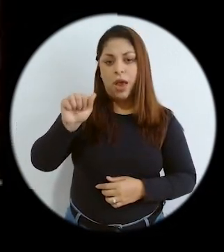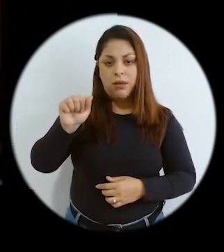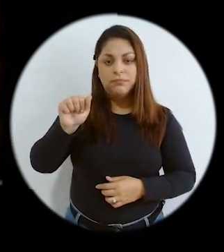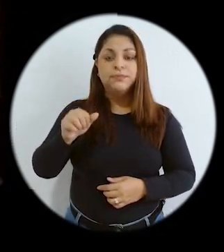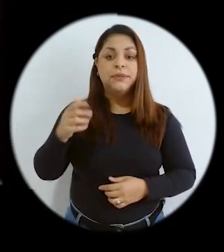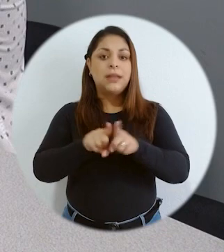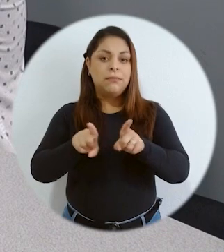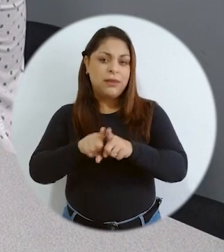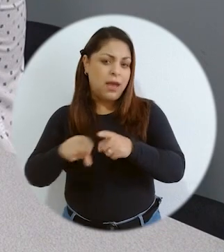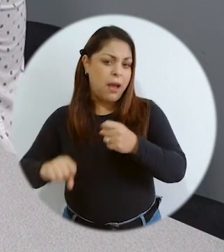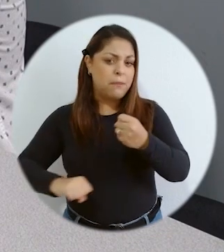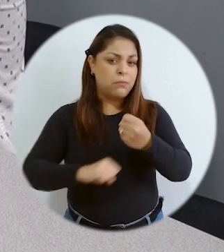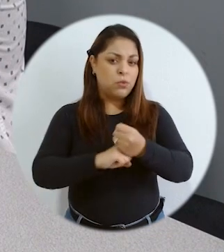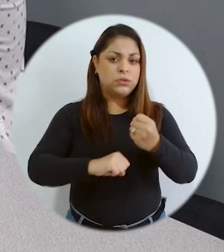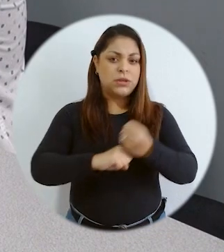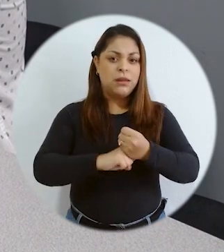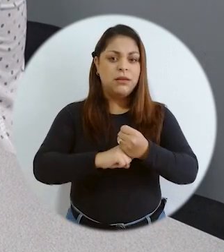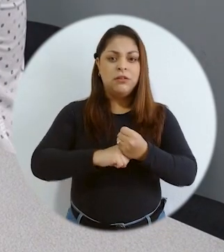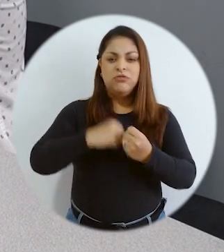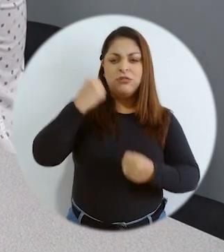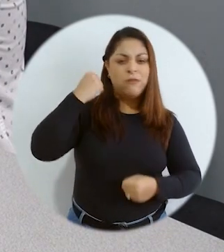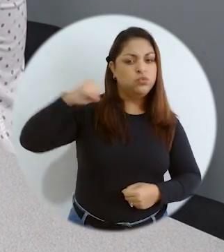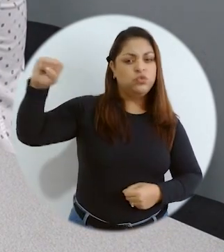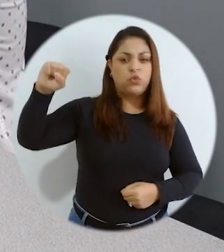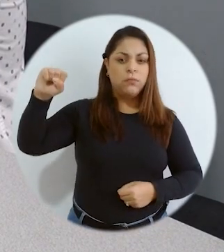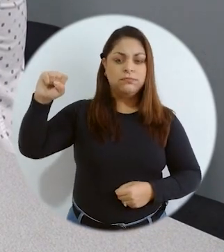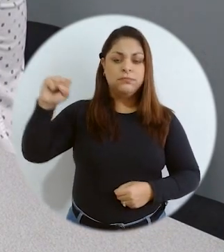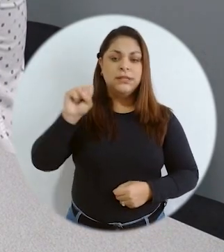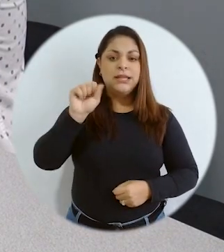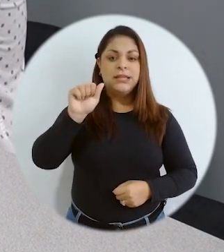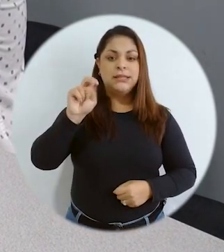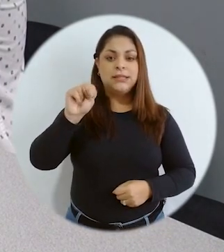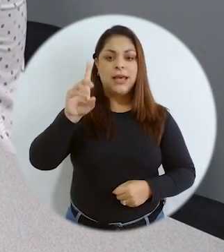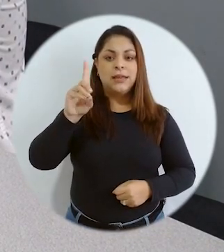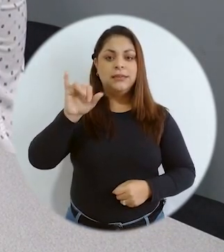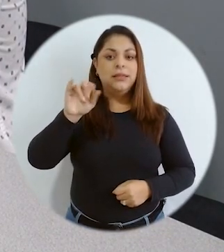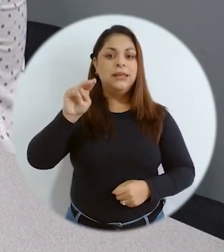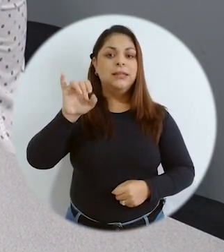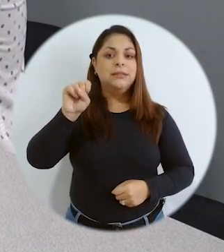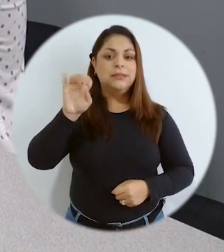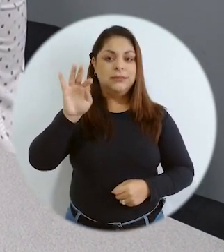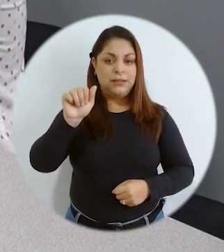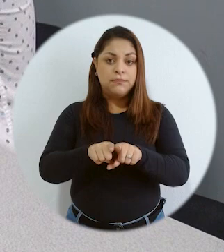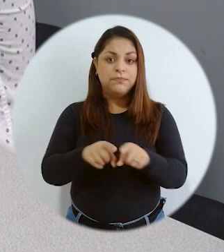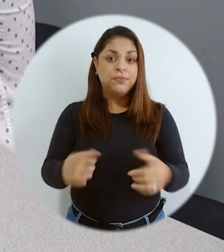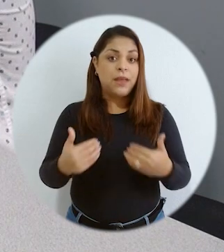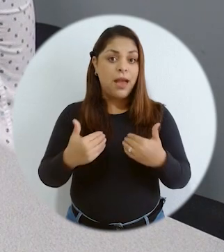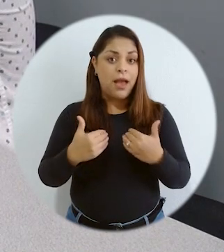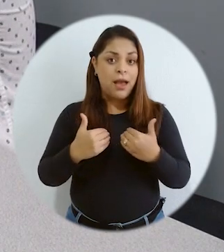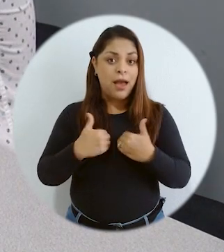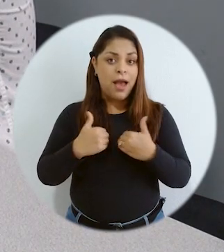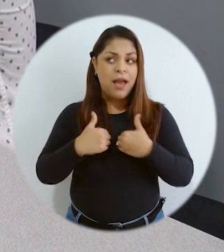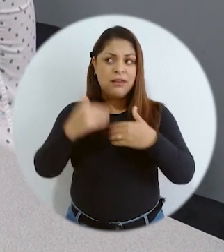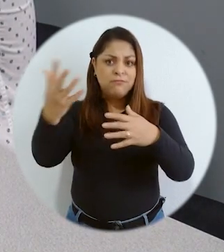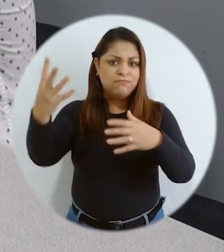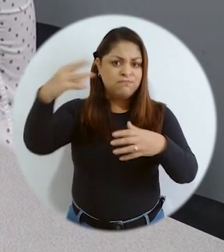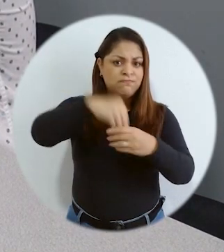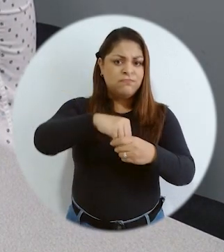humano, muy sensible, pero muy importante porque no podemos olvidar, no podemos dejar en el resquicio